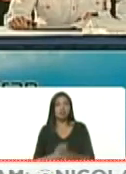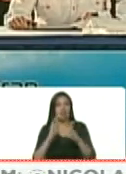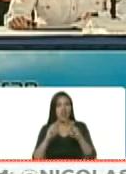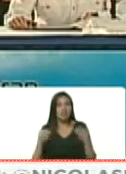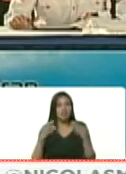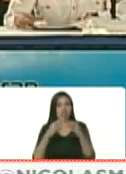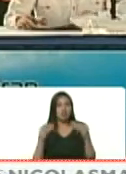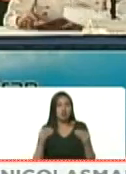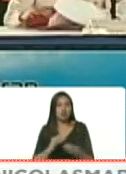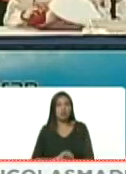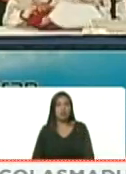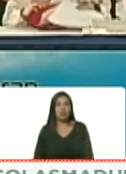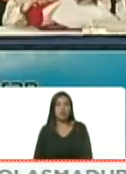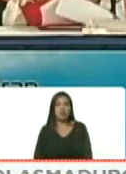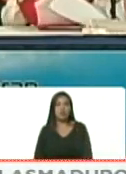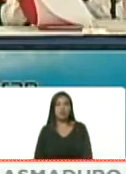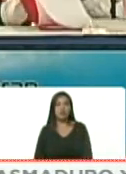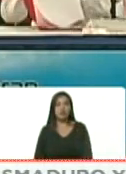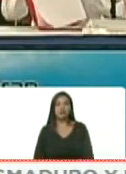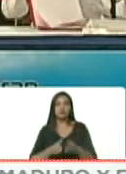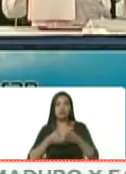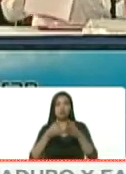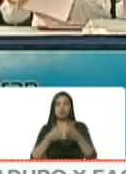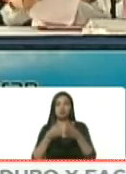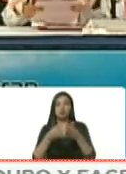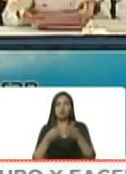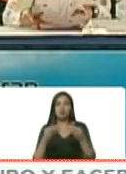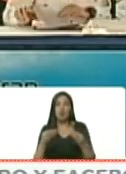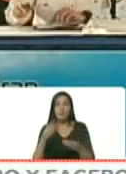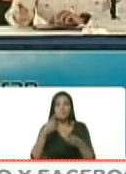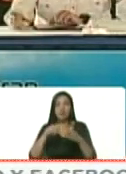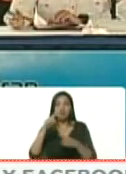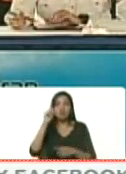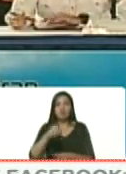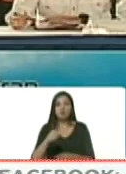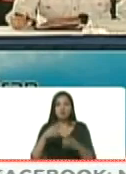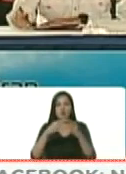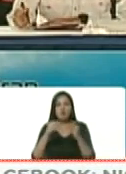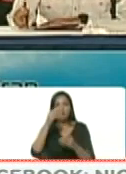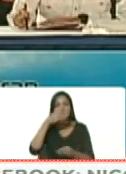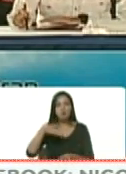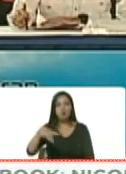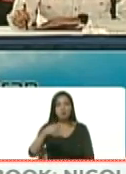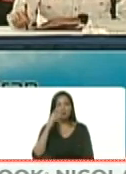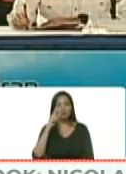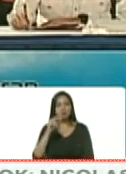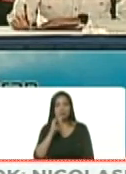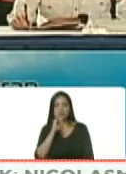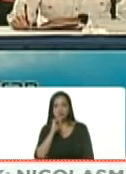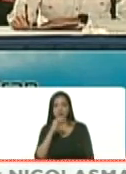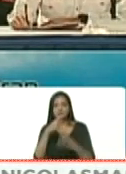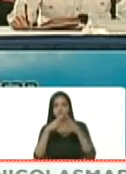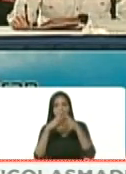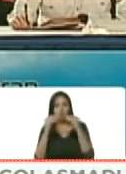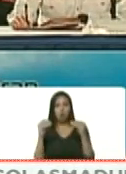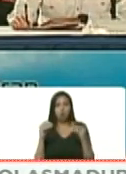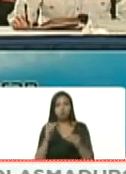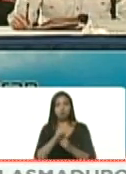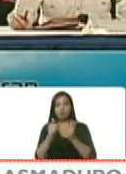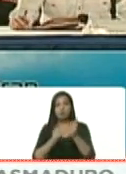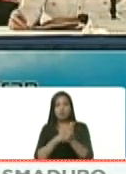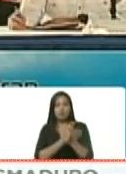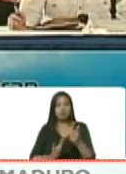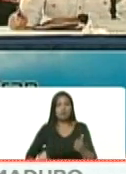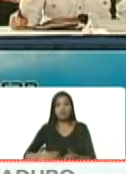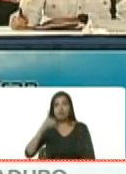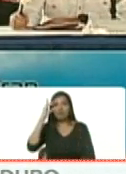aéreo, fluvial, marítimo, pero también con todo el pueblo. Nuestro pueblo tiene que estar bien informado, vicepresidenta